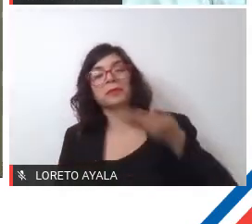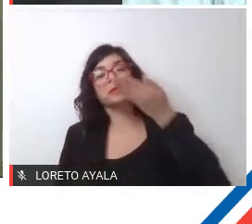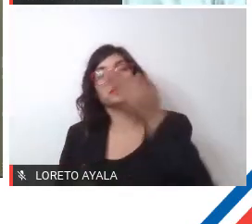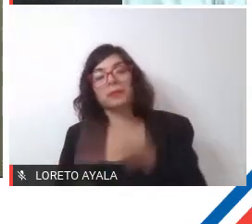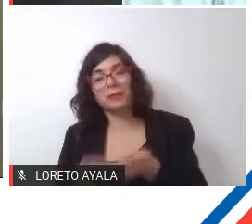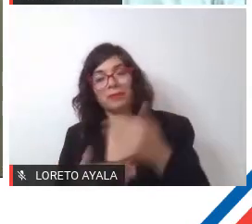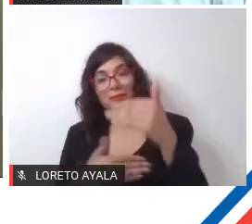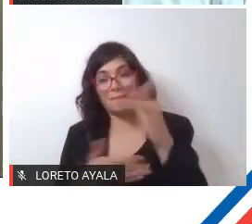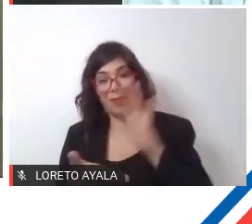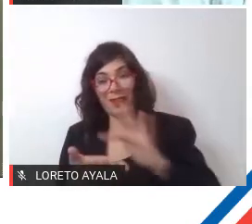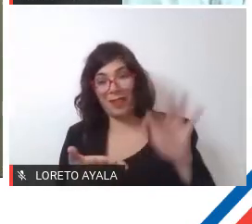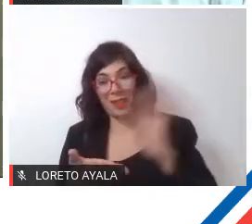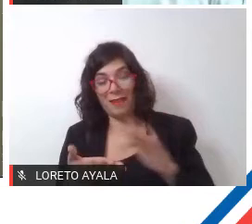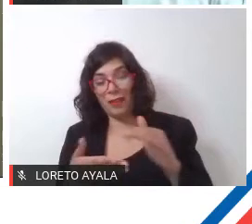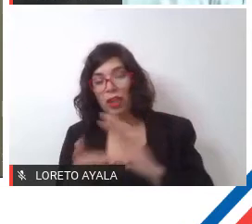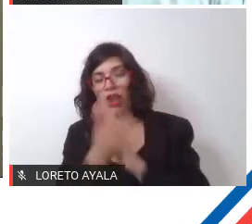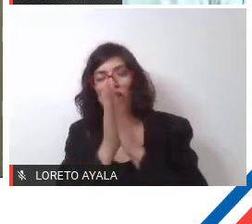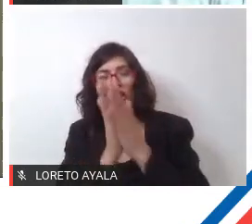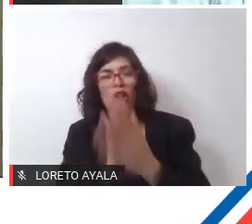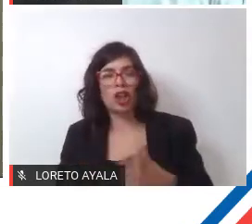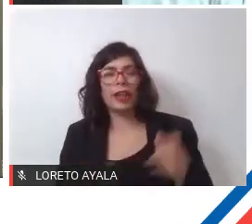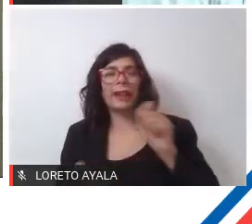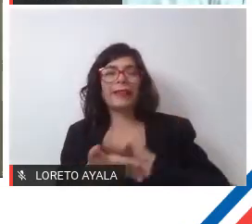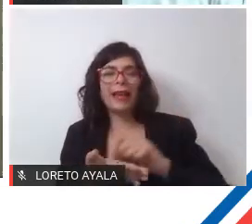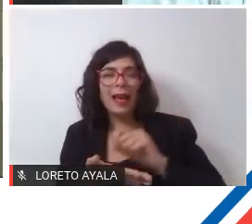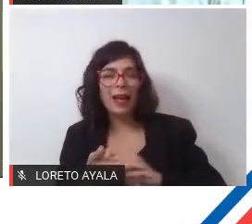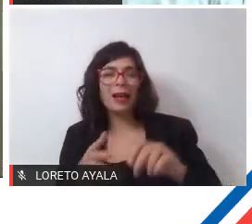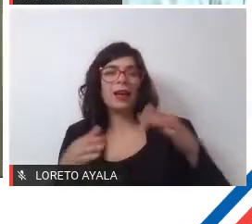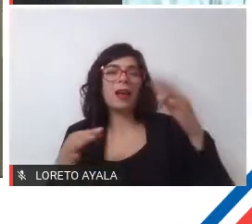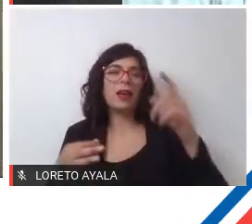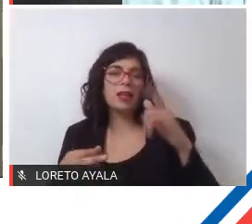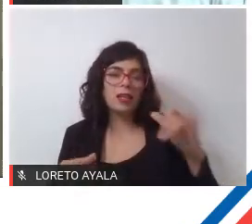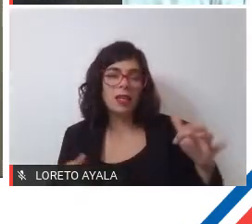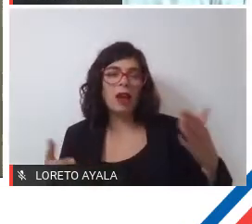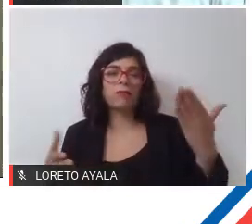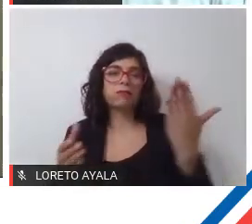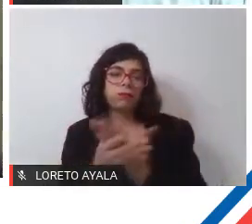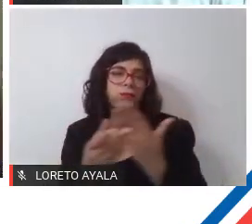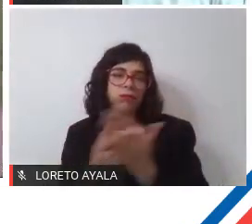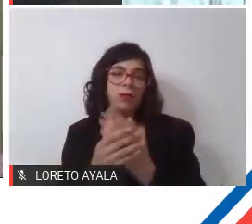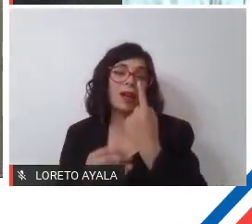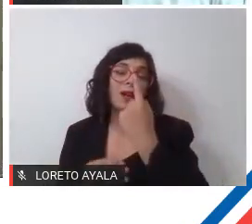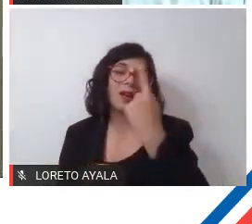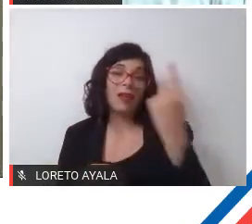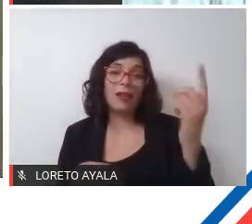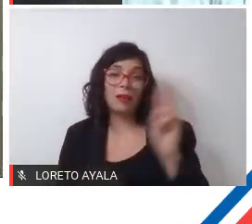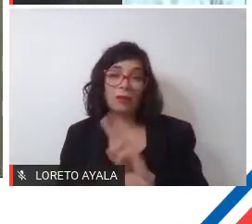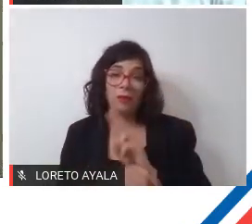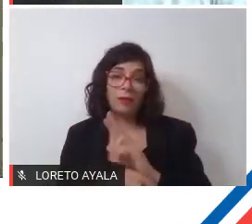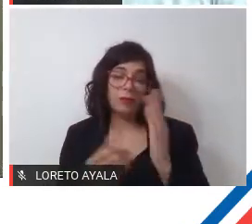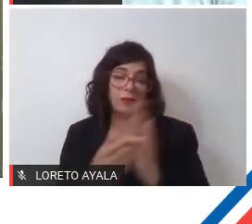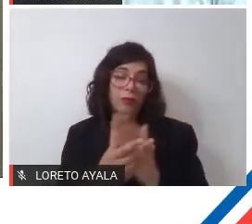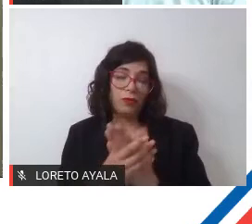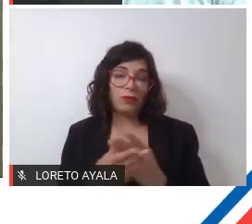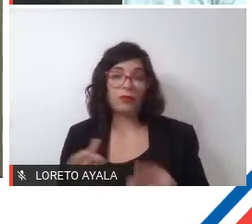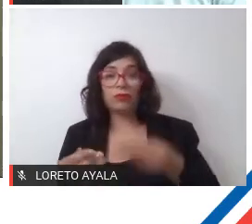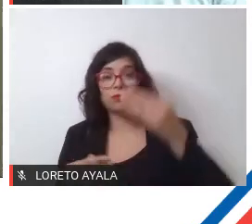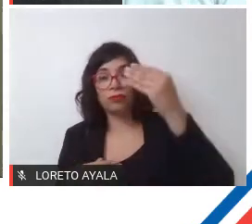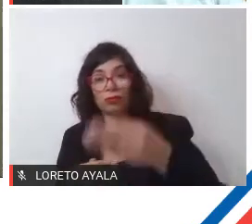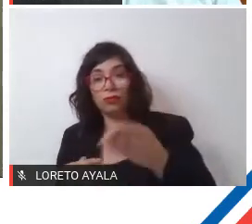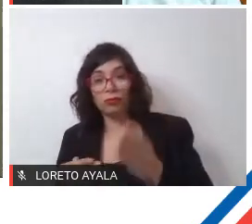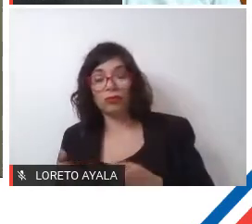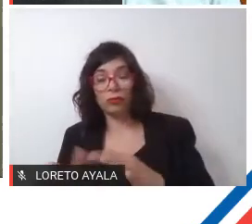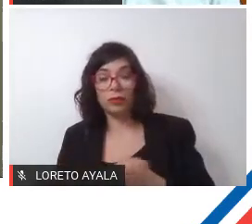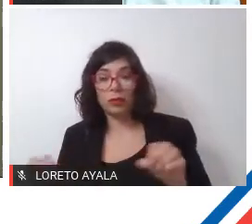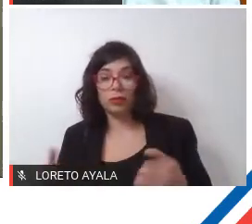el tablet con todas las tareas, las guías de que cada profesor le tiene a ese alumno. Por lo tanto, ese